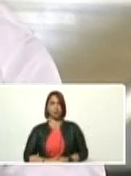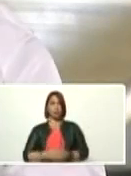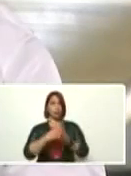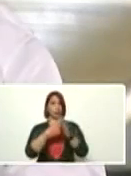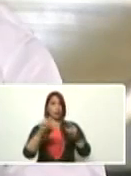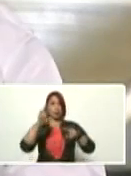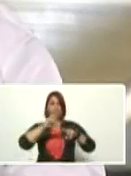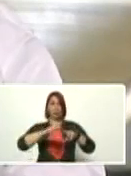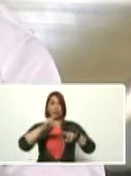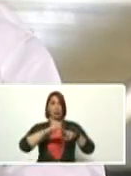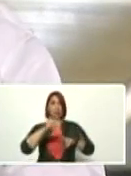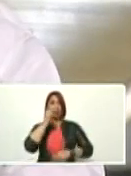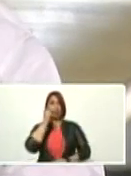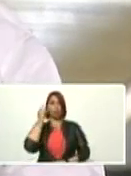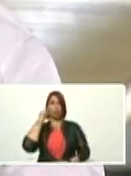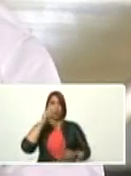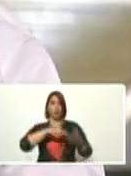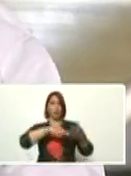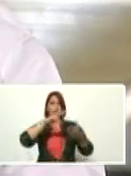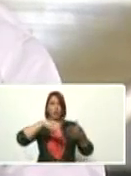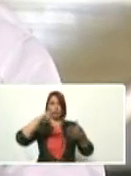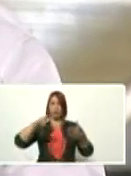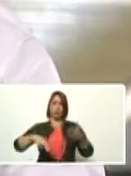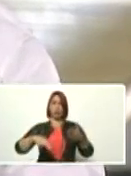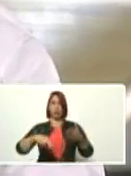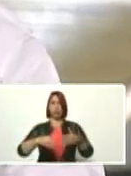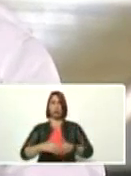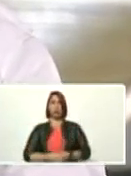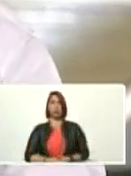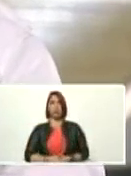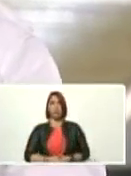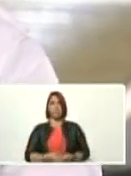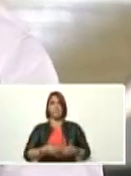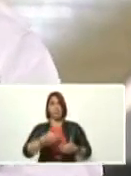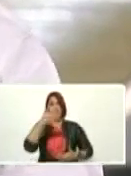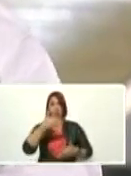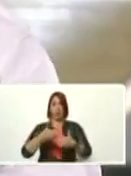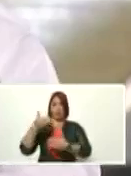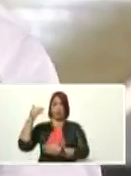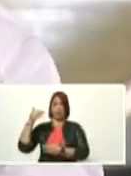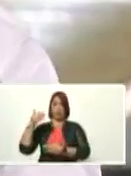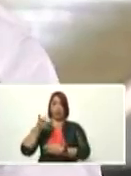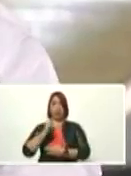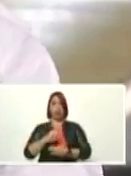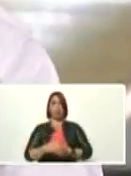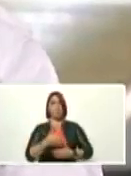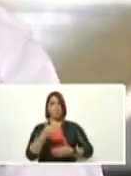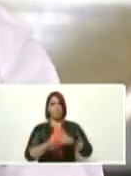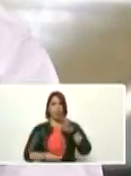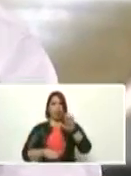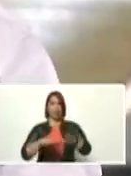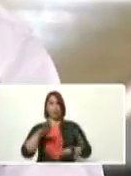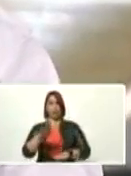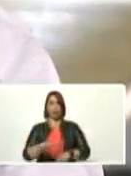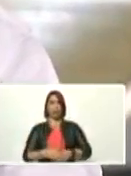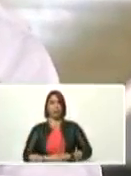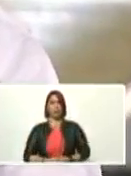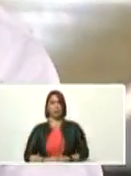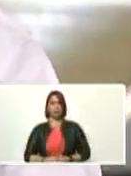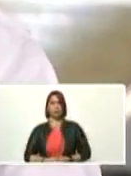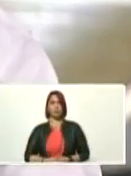los niños y niñas pintados en murales, en paredes. Son pasos que